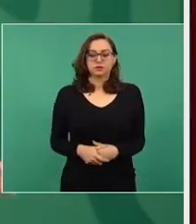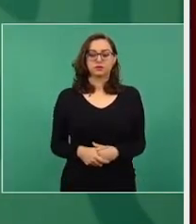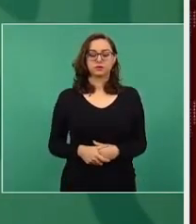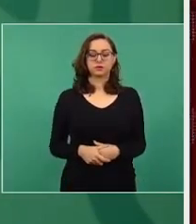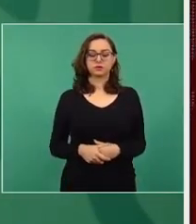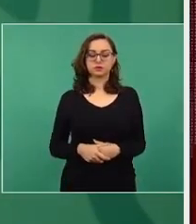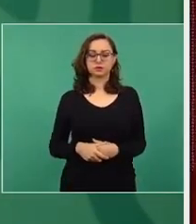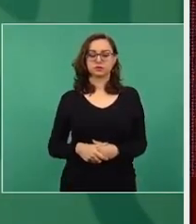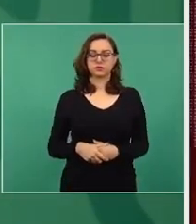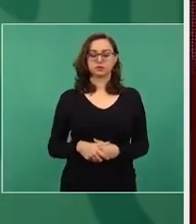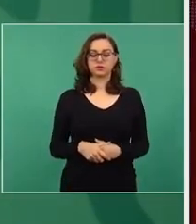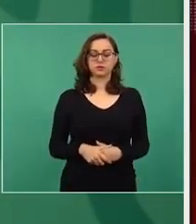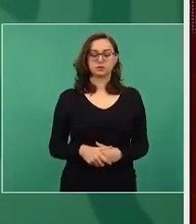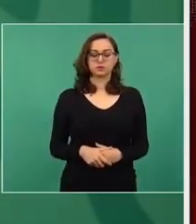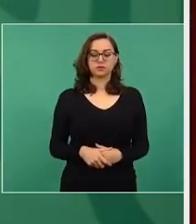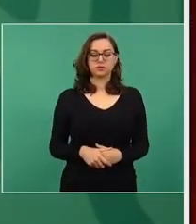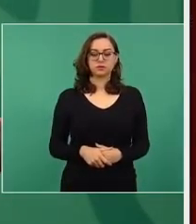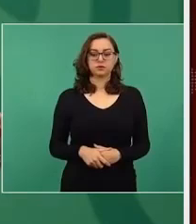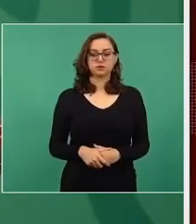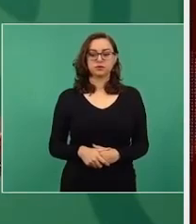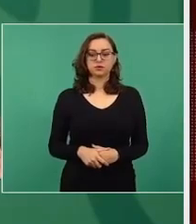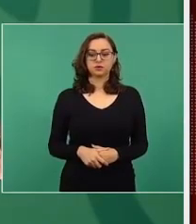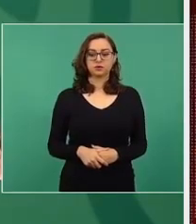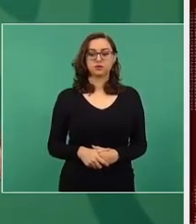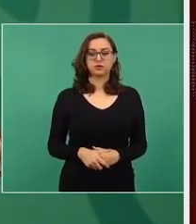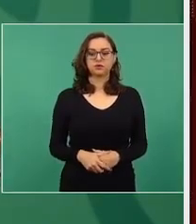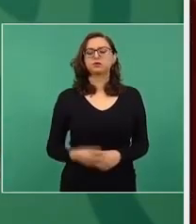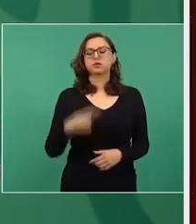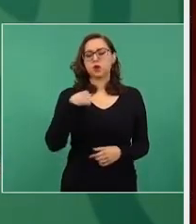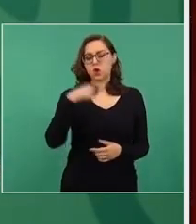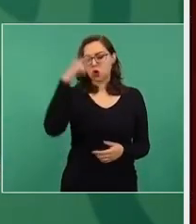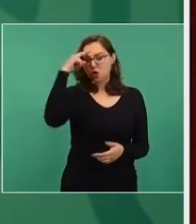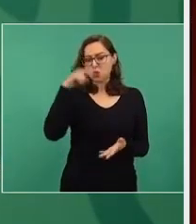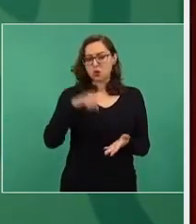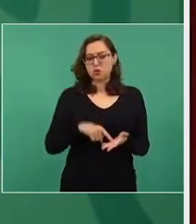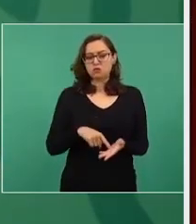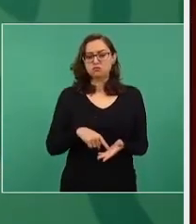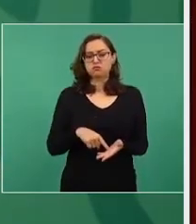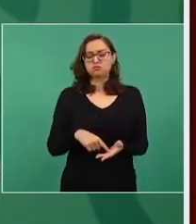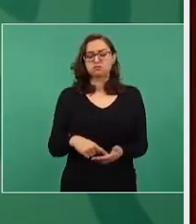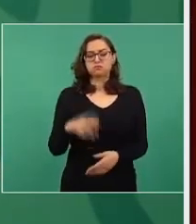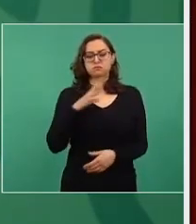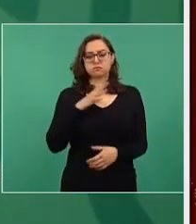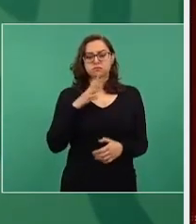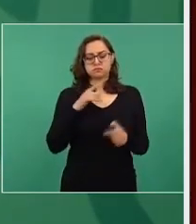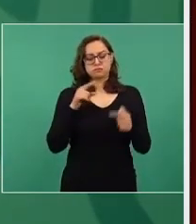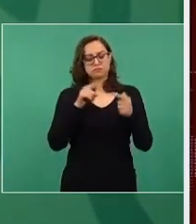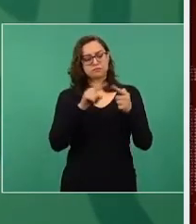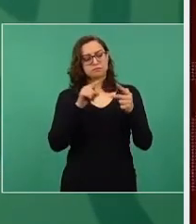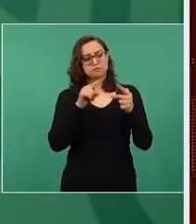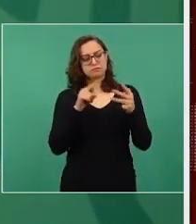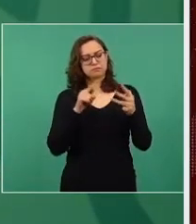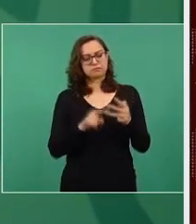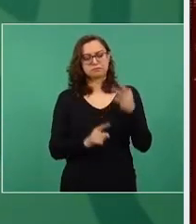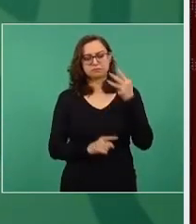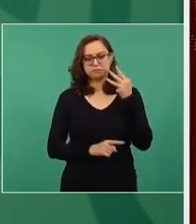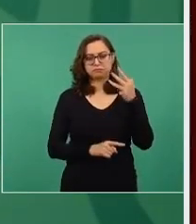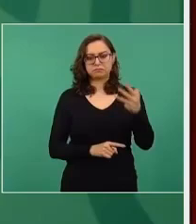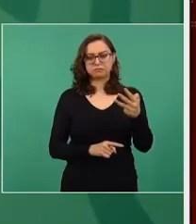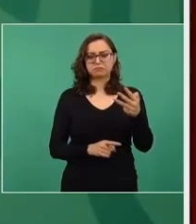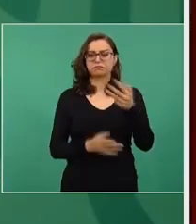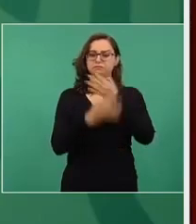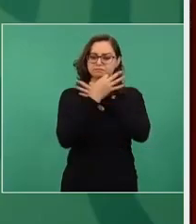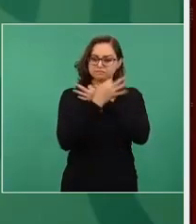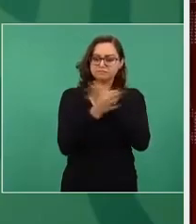que de todos lados salieron los de los de la derecha iris aventar a espuma tratar de criticar al presidente de lópez